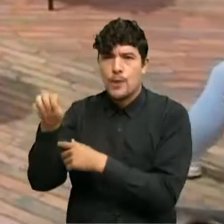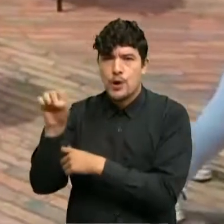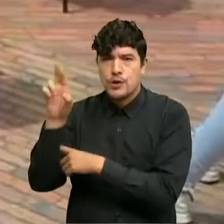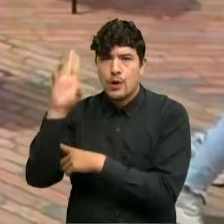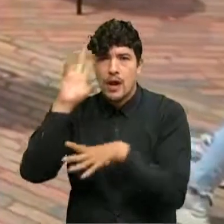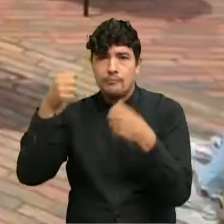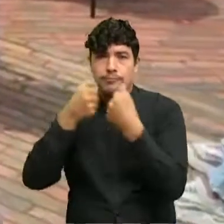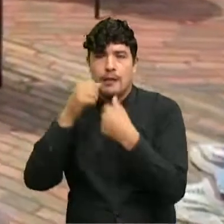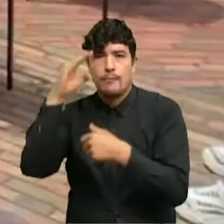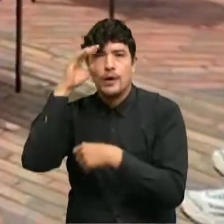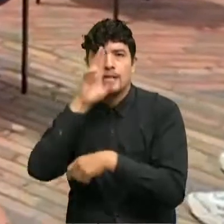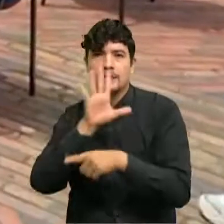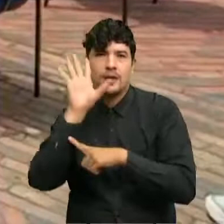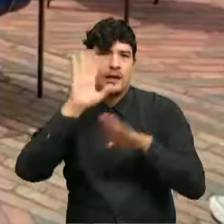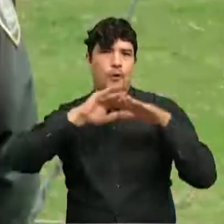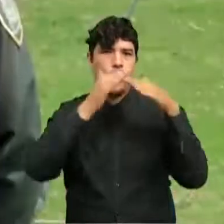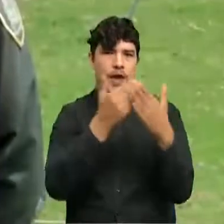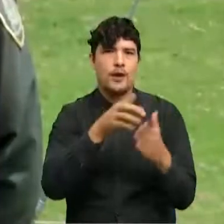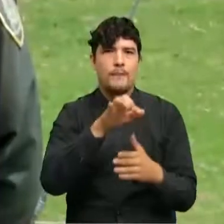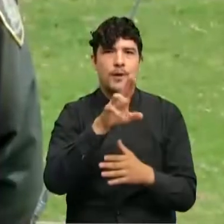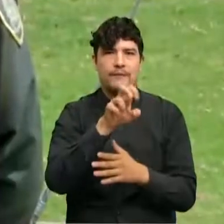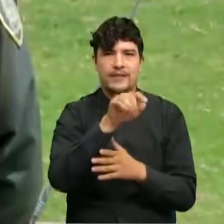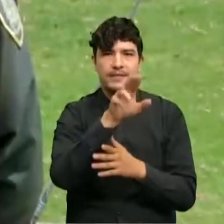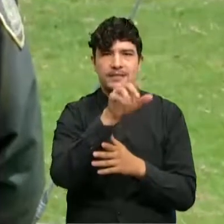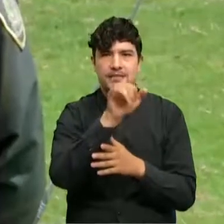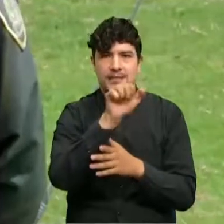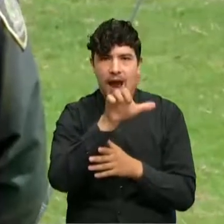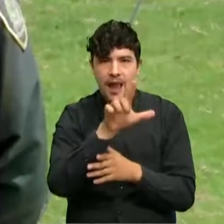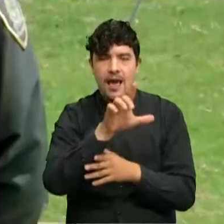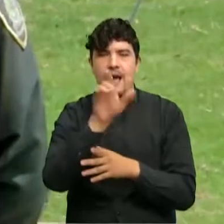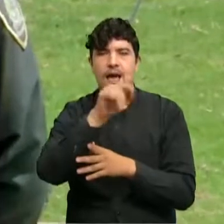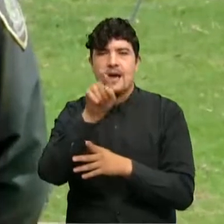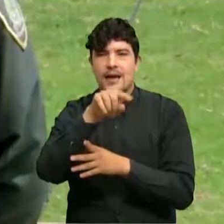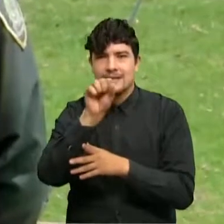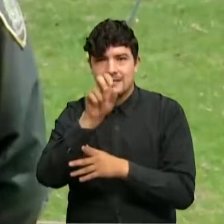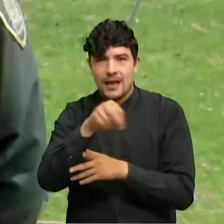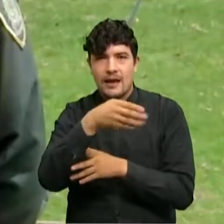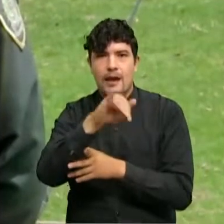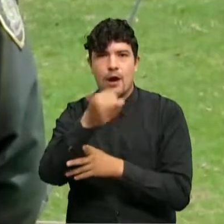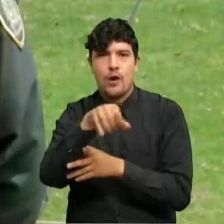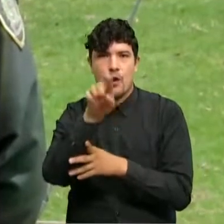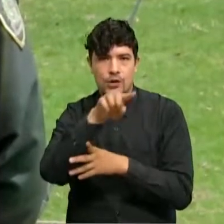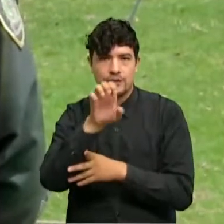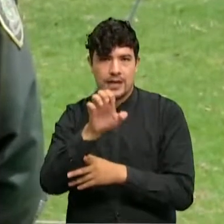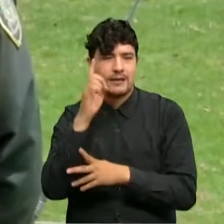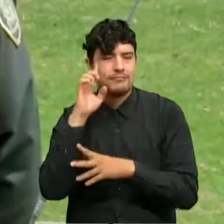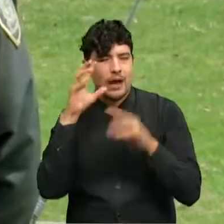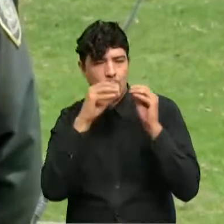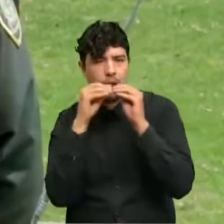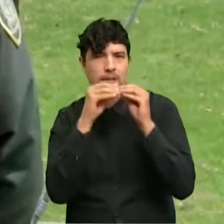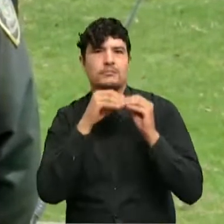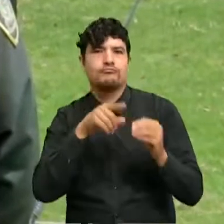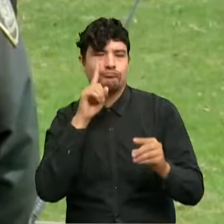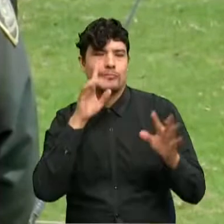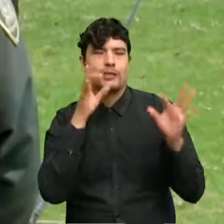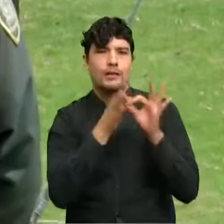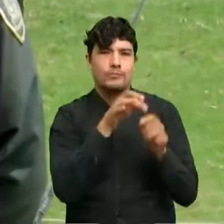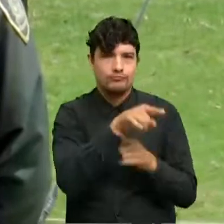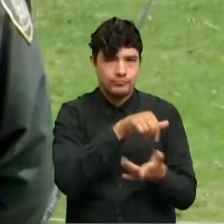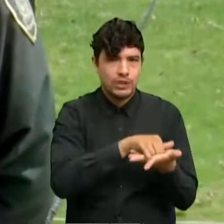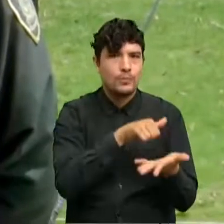y el colegio provincial san jose el grupo de protección ambiental y ecológica del municipio de pamplona